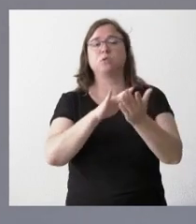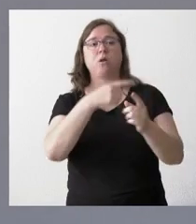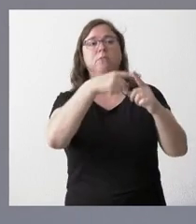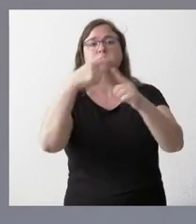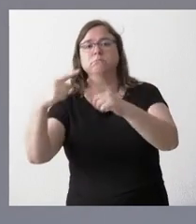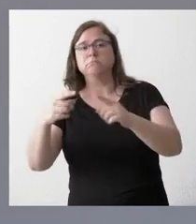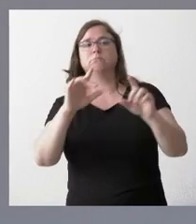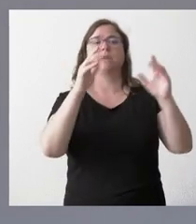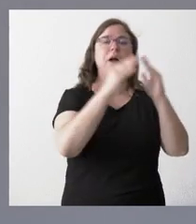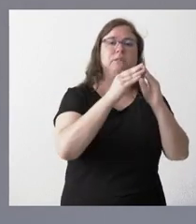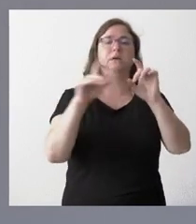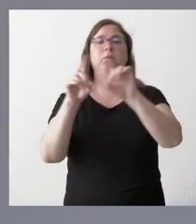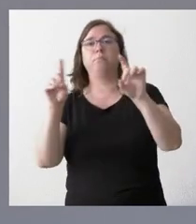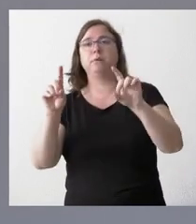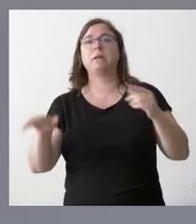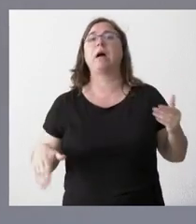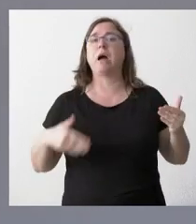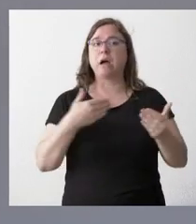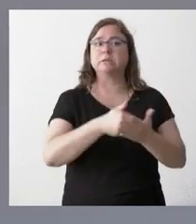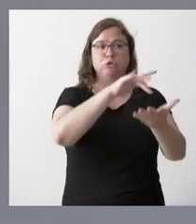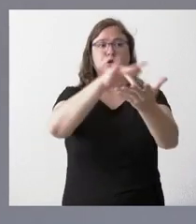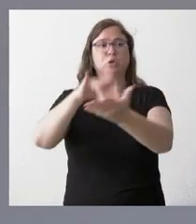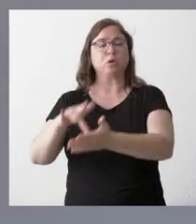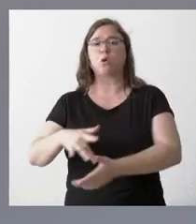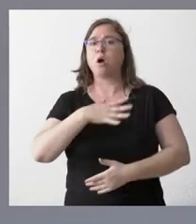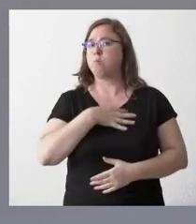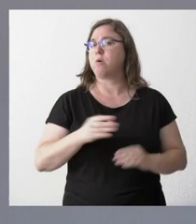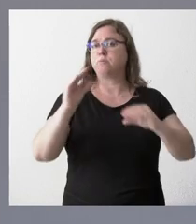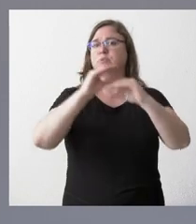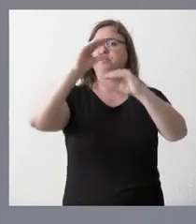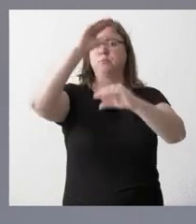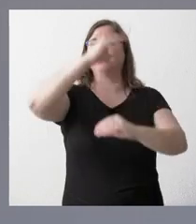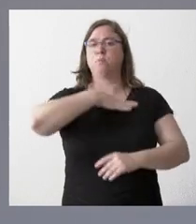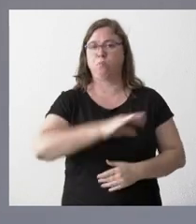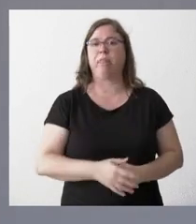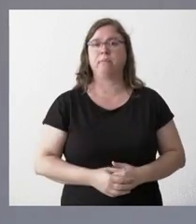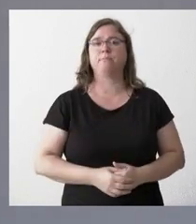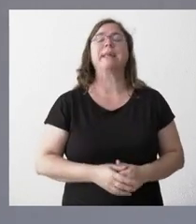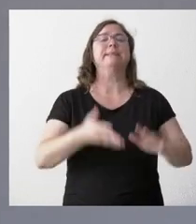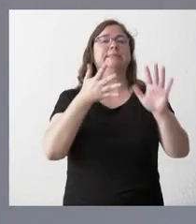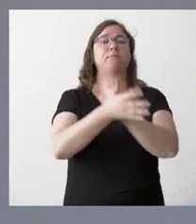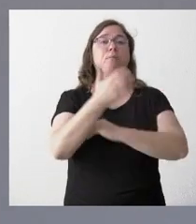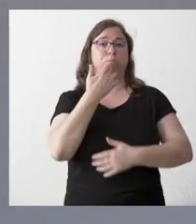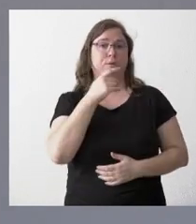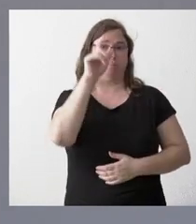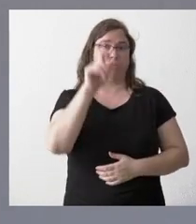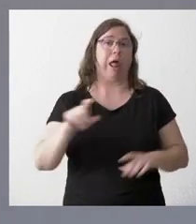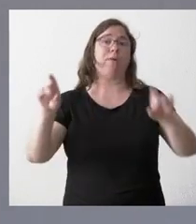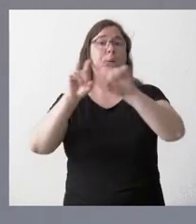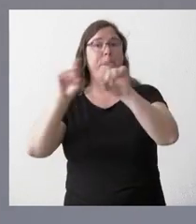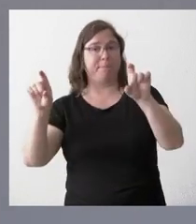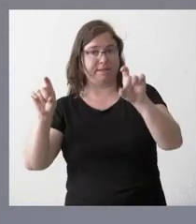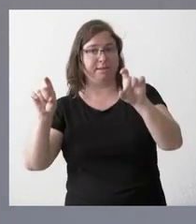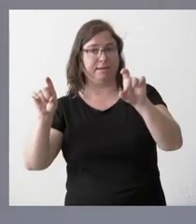tantas subvenciones como hechos subvencionables reúnan en convocatorias que se hayan producido. Es decir, que una empresa que